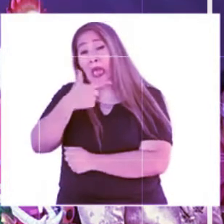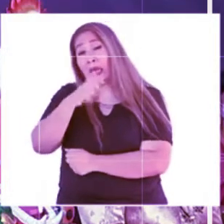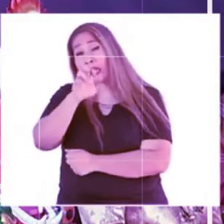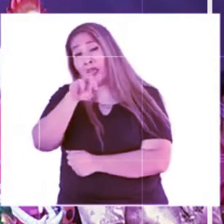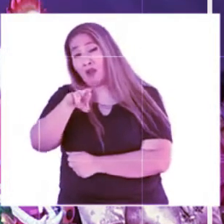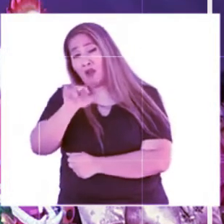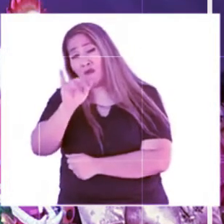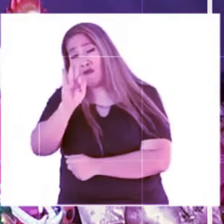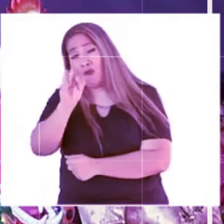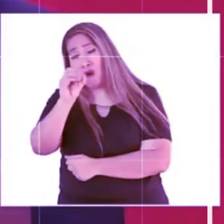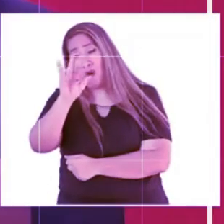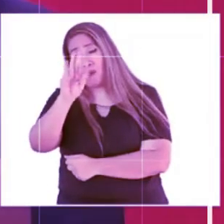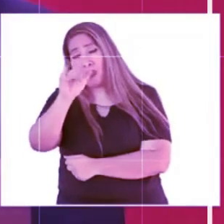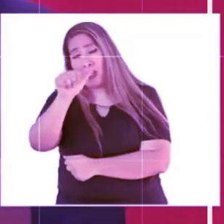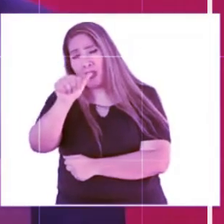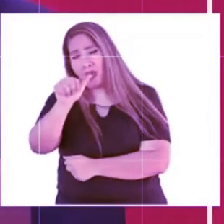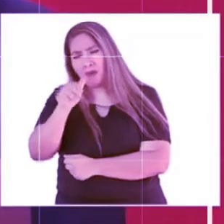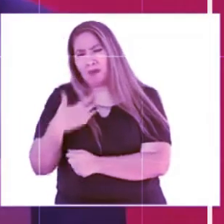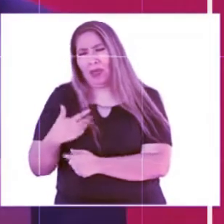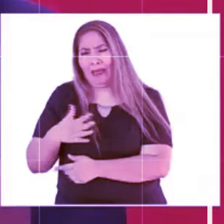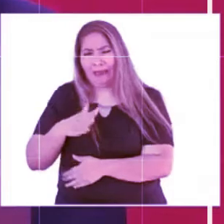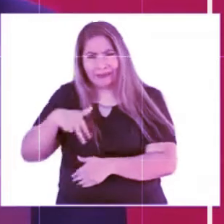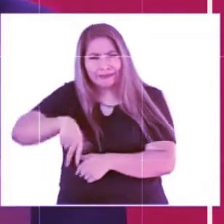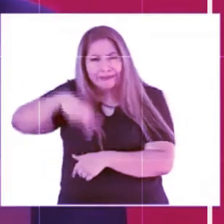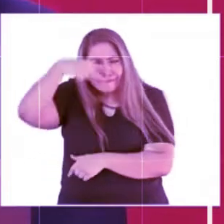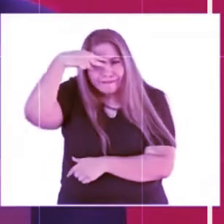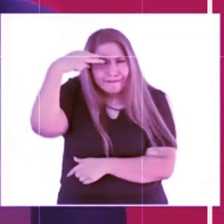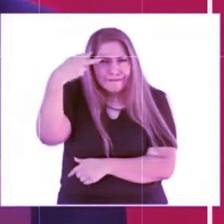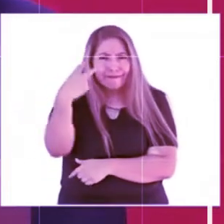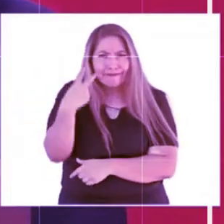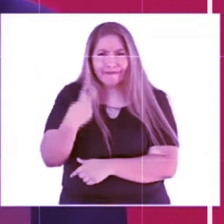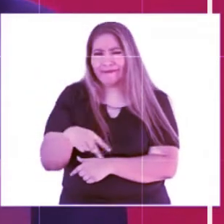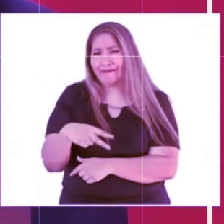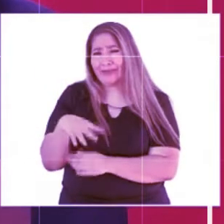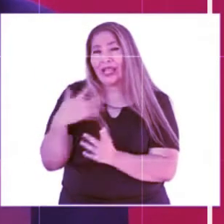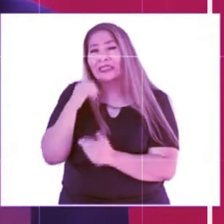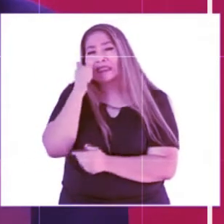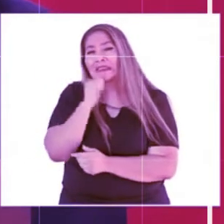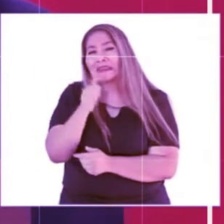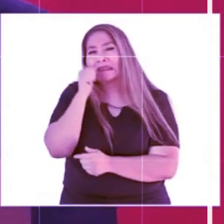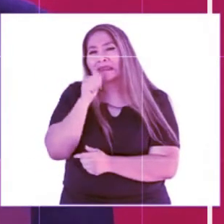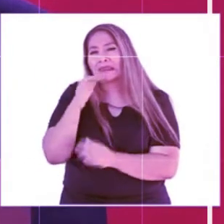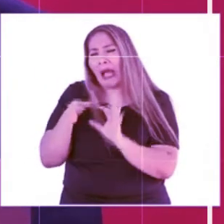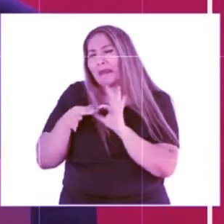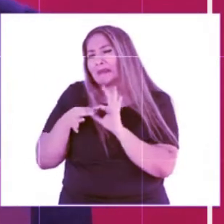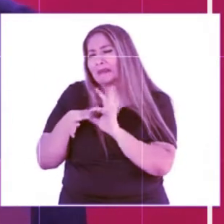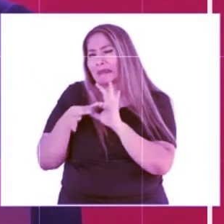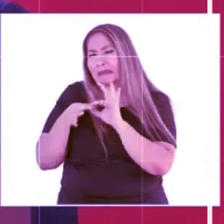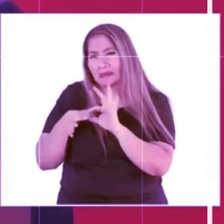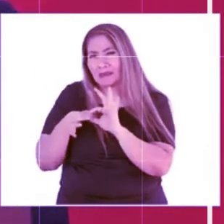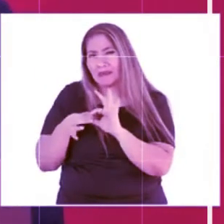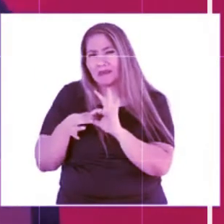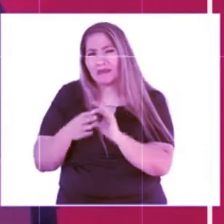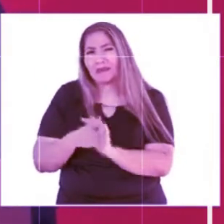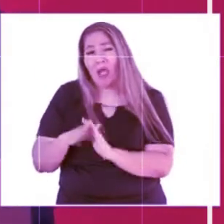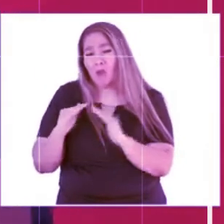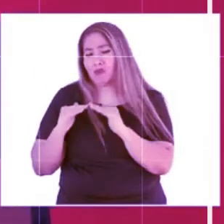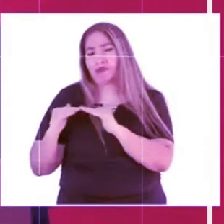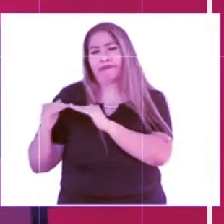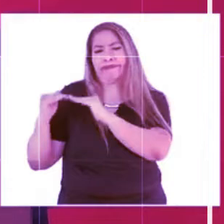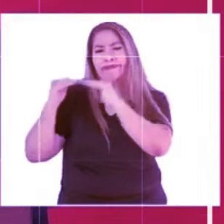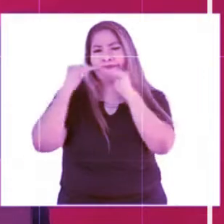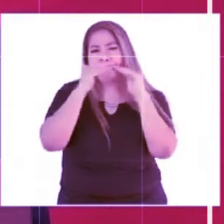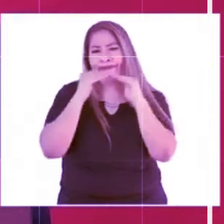xenofobia. Nuestro país y su gobierno siempre promoverán la igualdad,